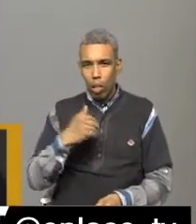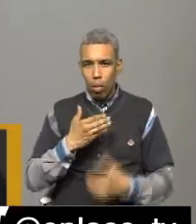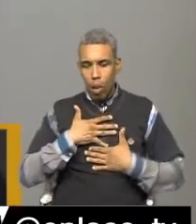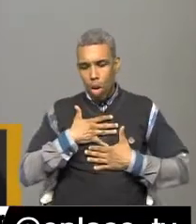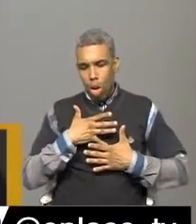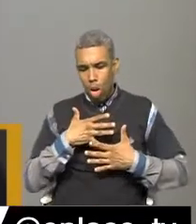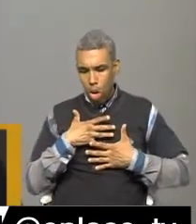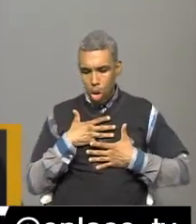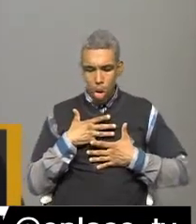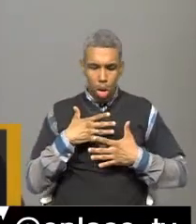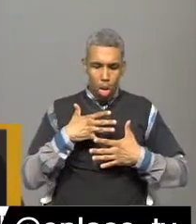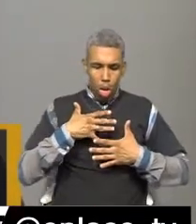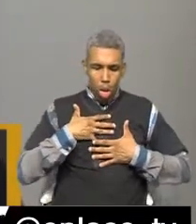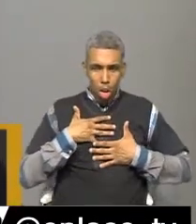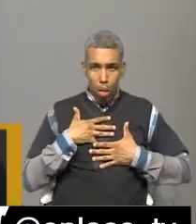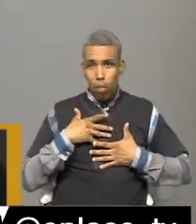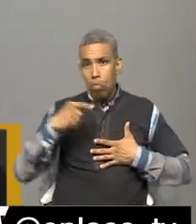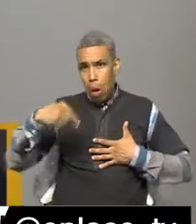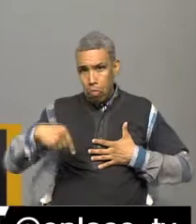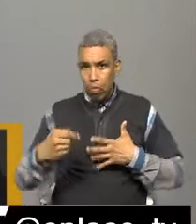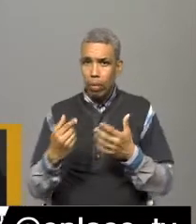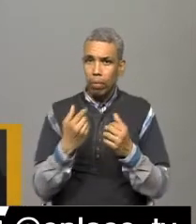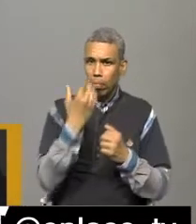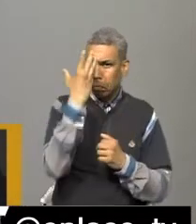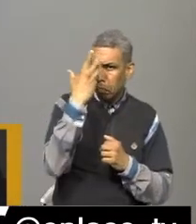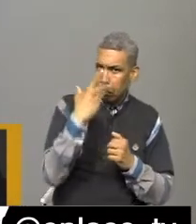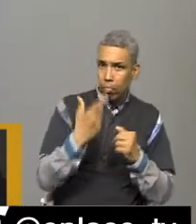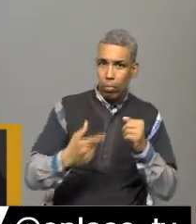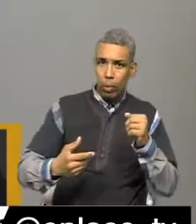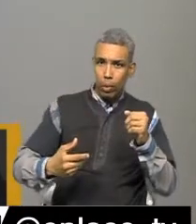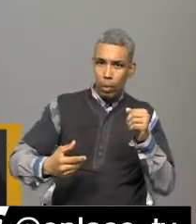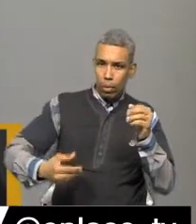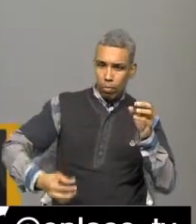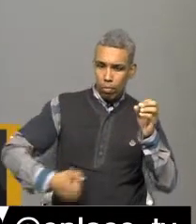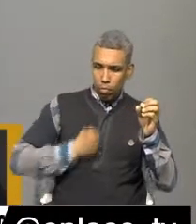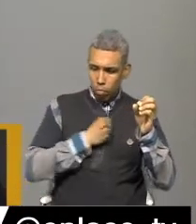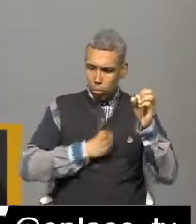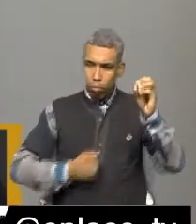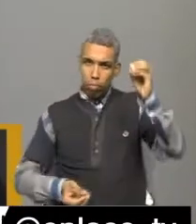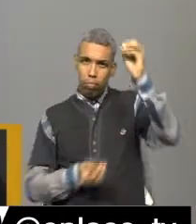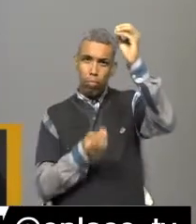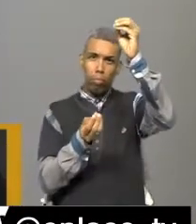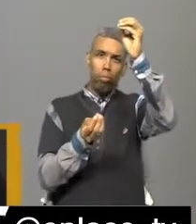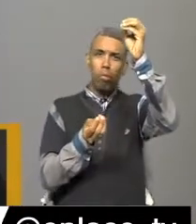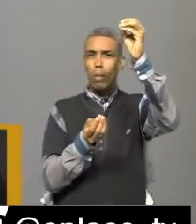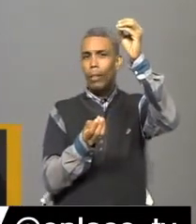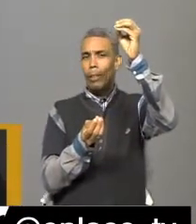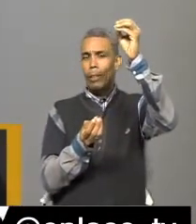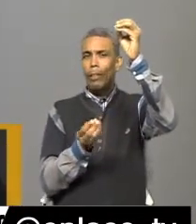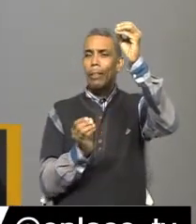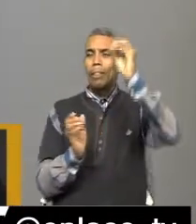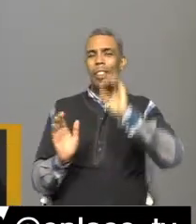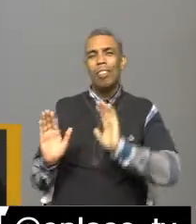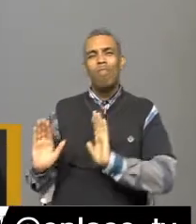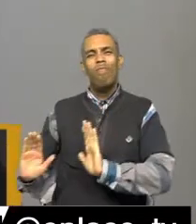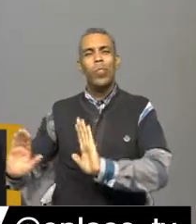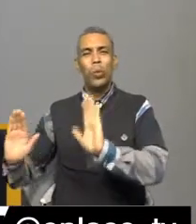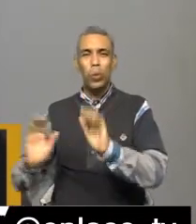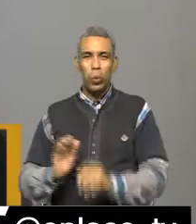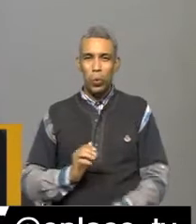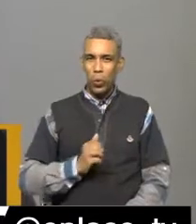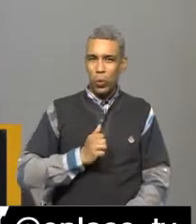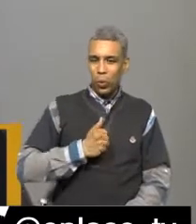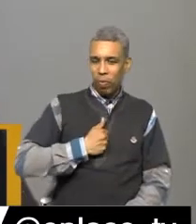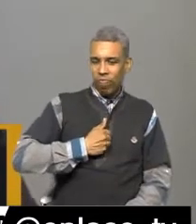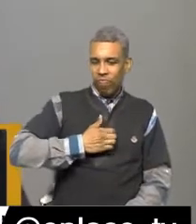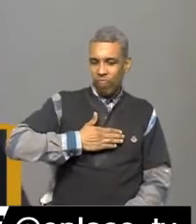se trató. Se le hicieron sus exámenes, placas, y en uno de los exámenes le salió positivo para VIH. Entonces, bueno, eso ya requiere